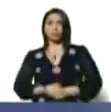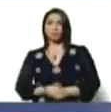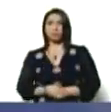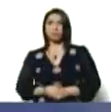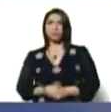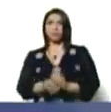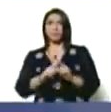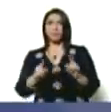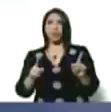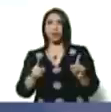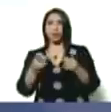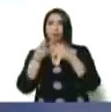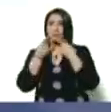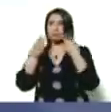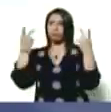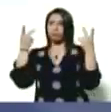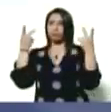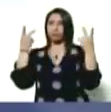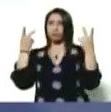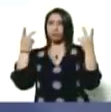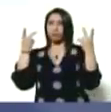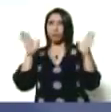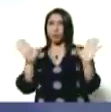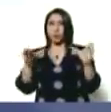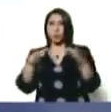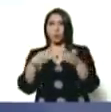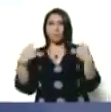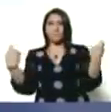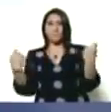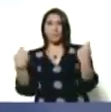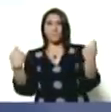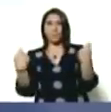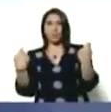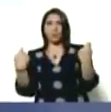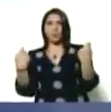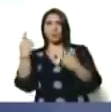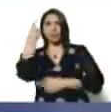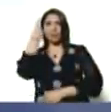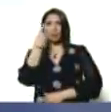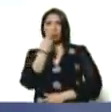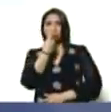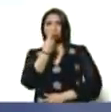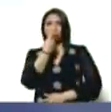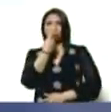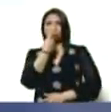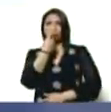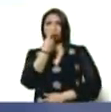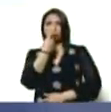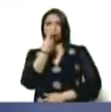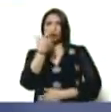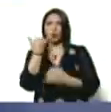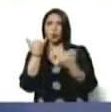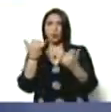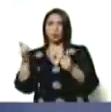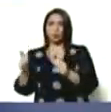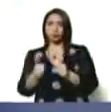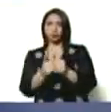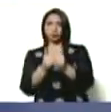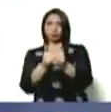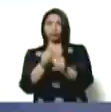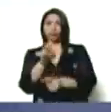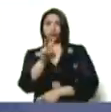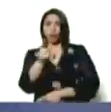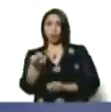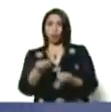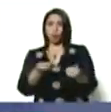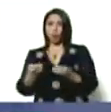esta comparecencia del comando de campaña nacional, Darío Vivas. Por eso me acompañan los dos